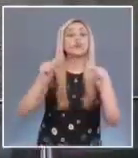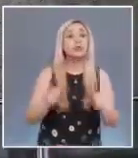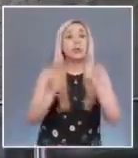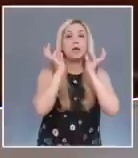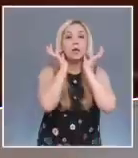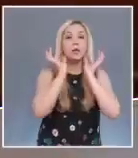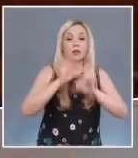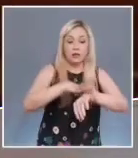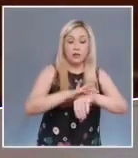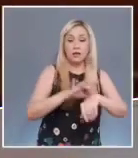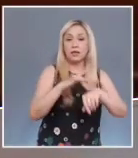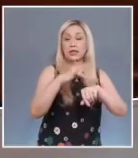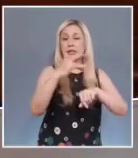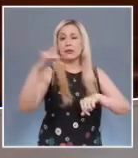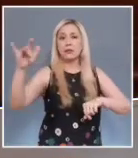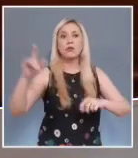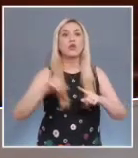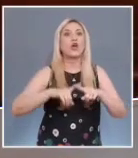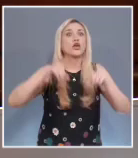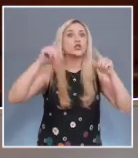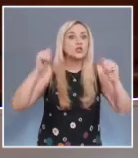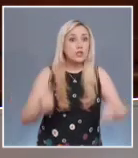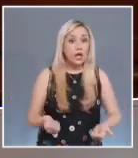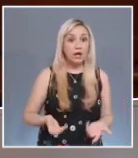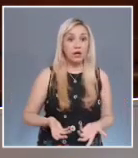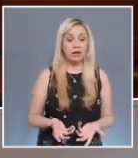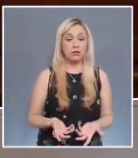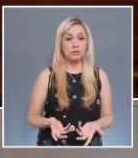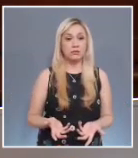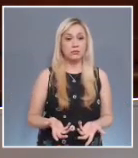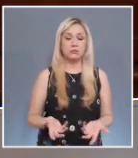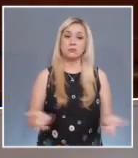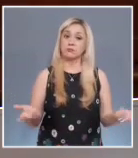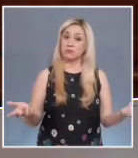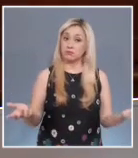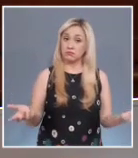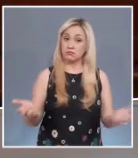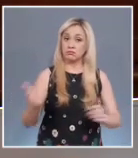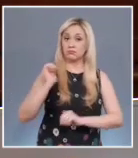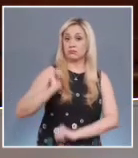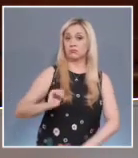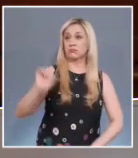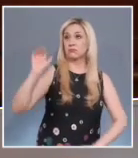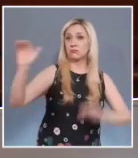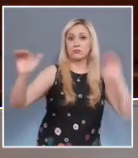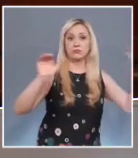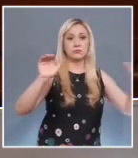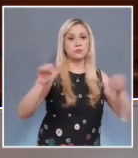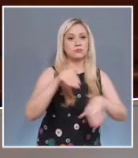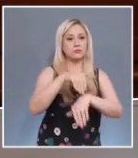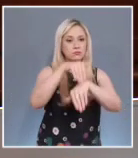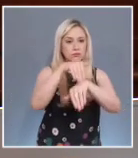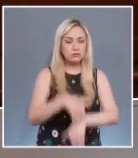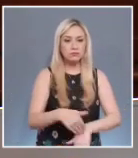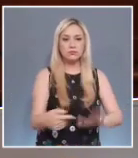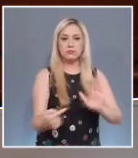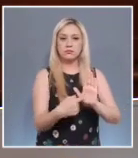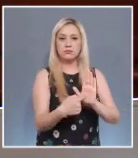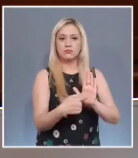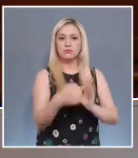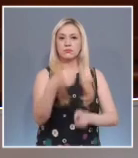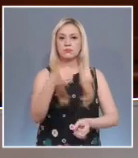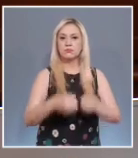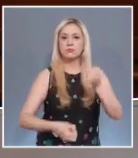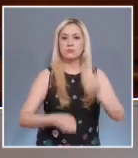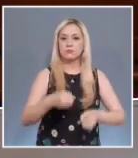aseguradas. Al ser requeridas las autoridades para el cumplimiento de la ejecutoria en la indagatoria primigenia, los